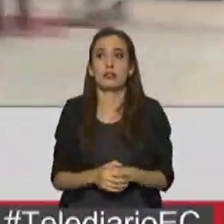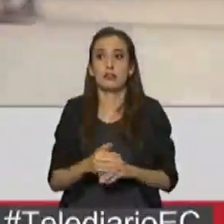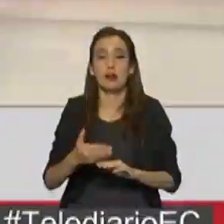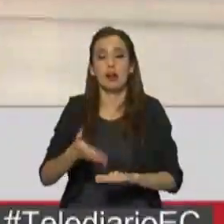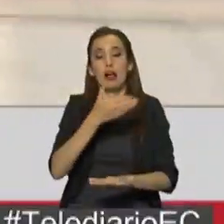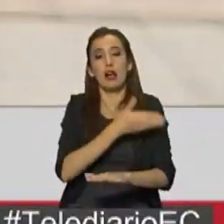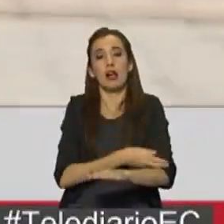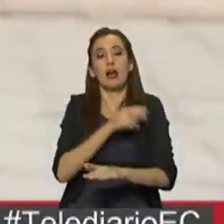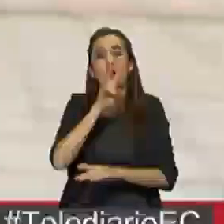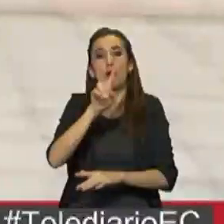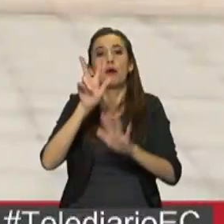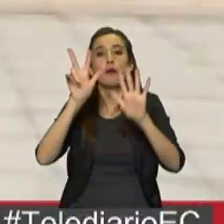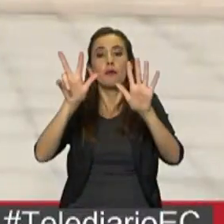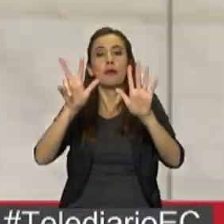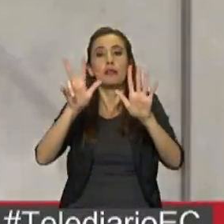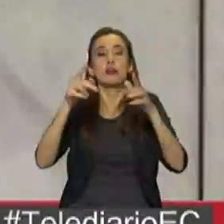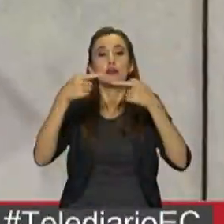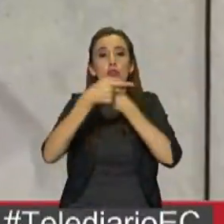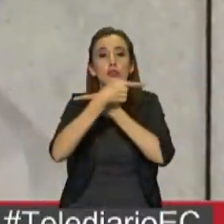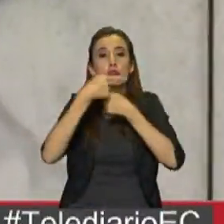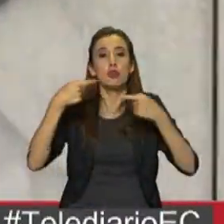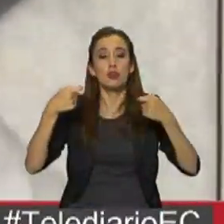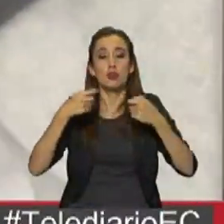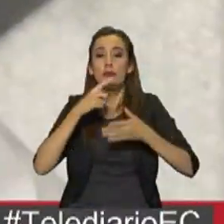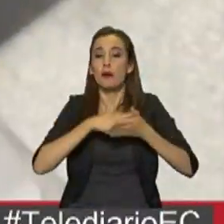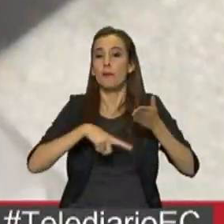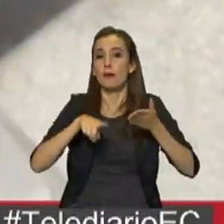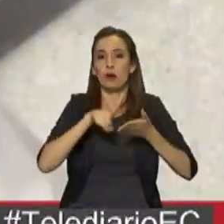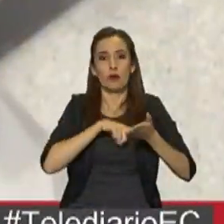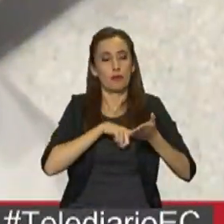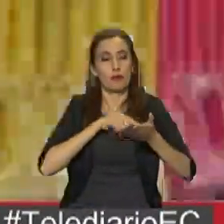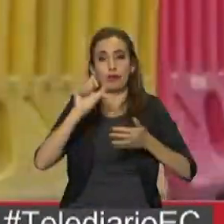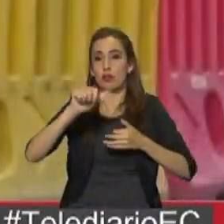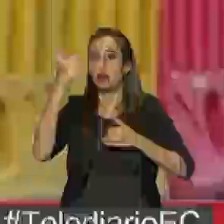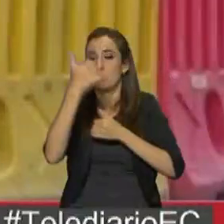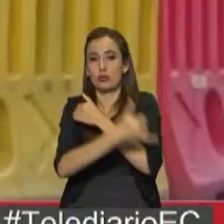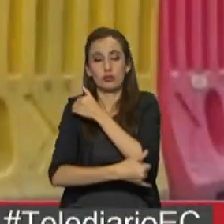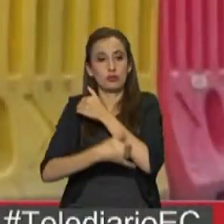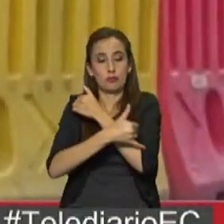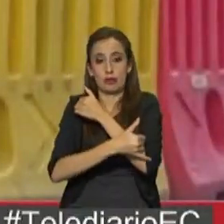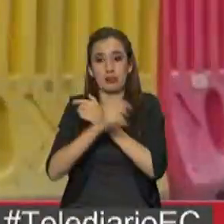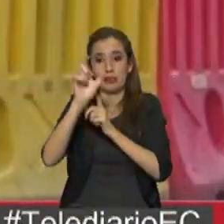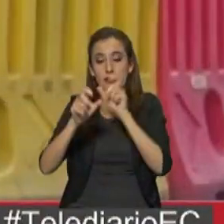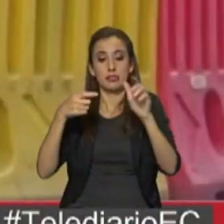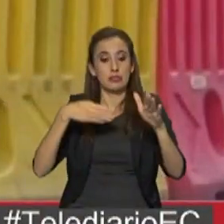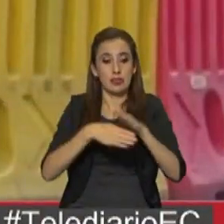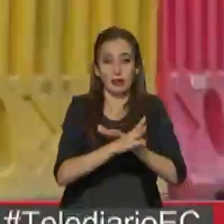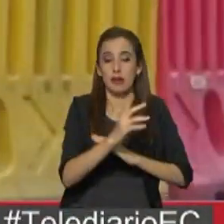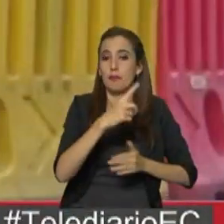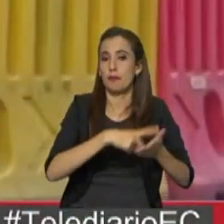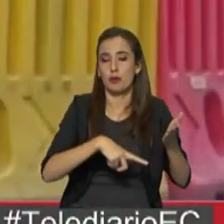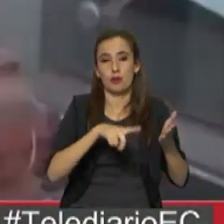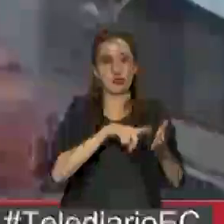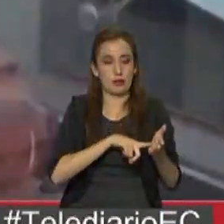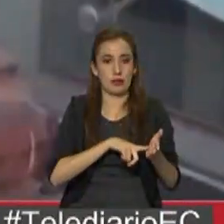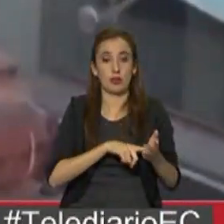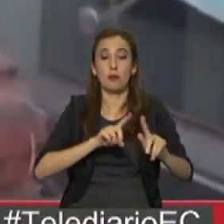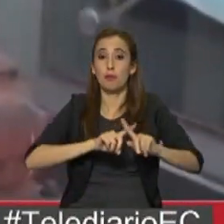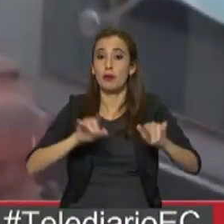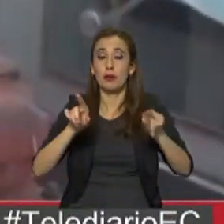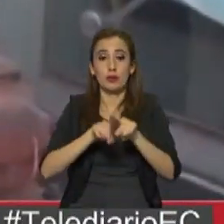28 de marzo el gobierno de pekín prohibió la entrada de ciudadanos extranjeros para evitar un rebrote de la enfermedad sin embargo los casos no han disminuido